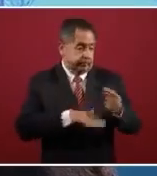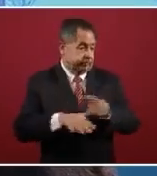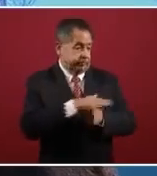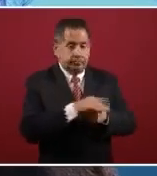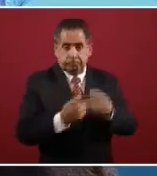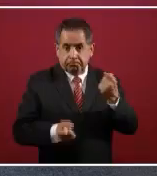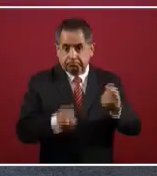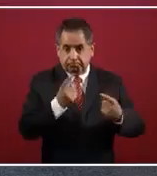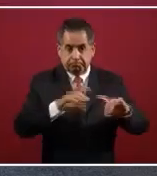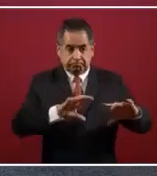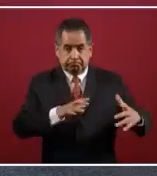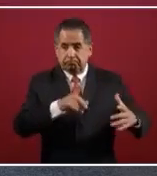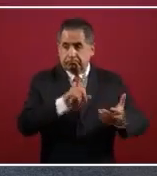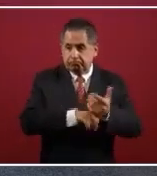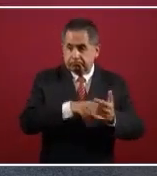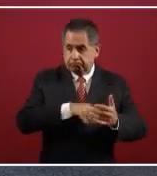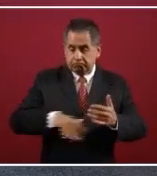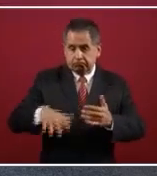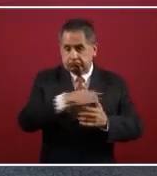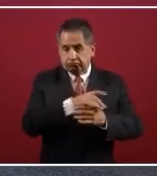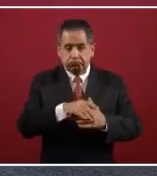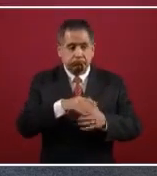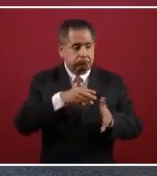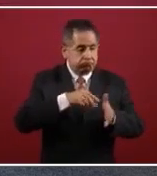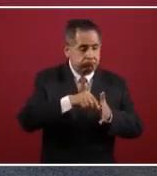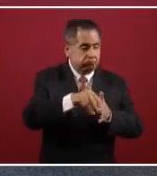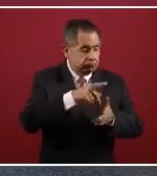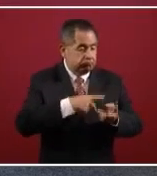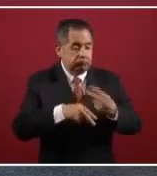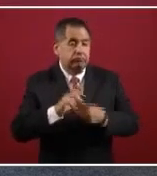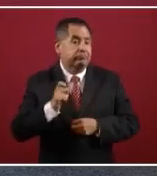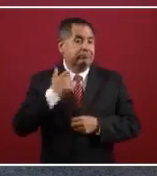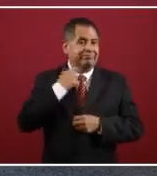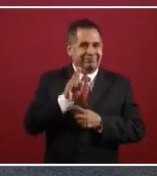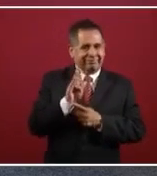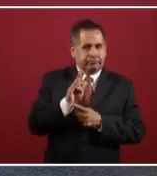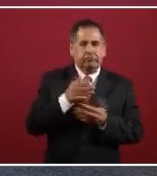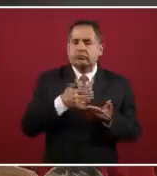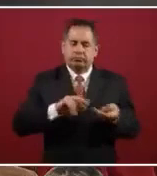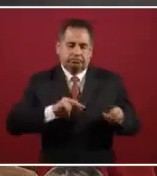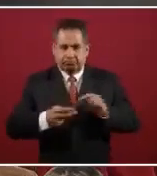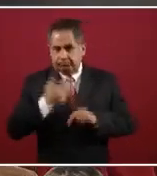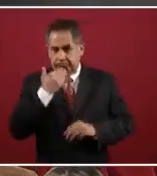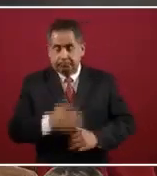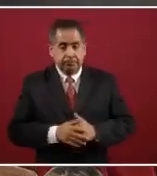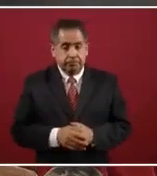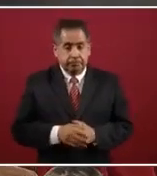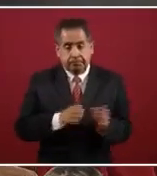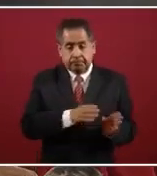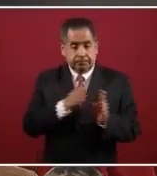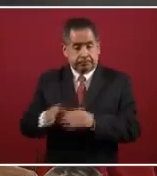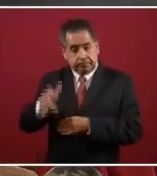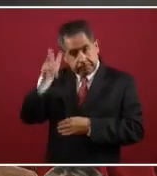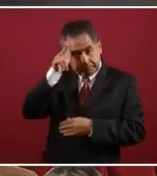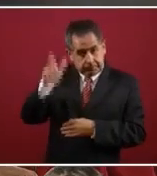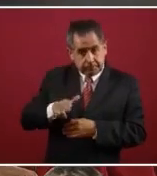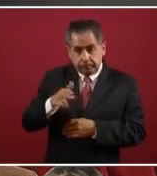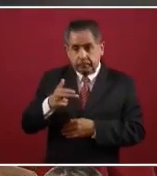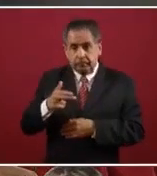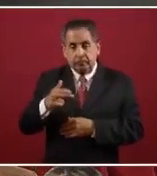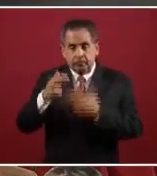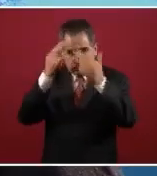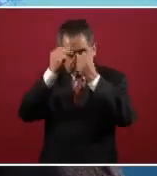algunas zonas donde se sembraban o se siembran enervantes. El caso de Hidalgo, la parte de la Huasteca,